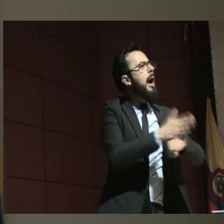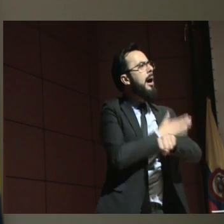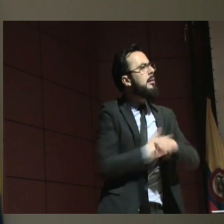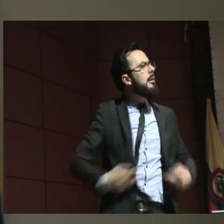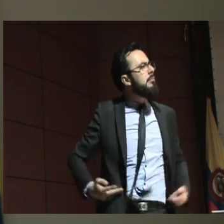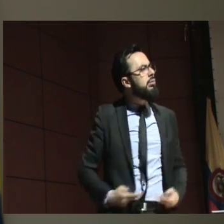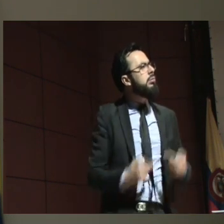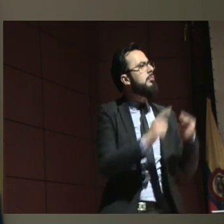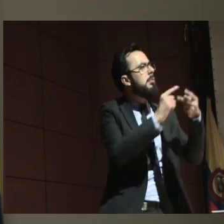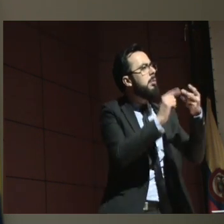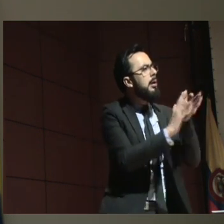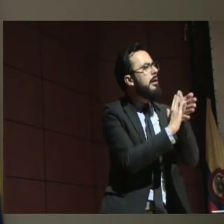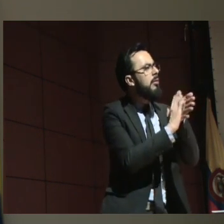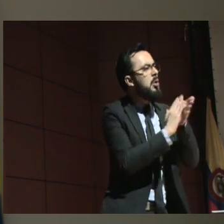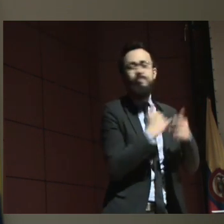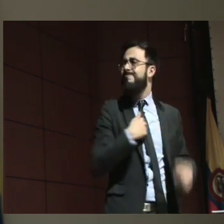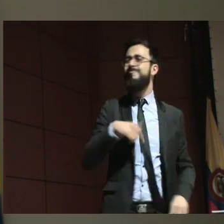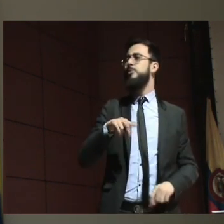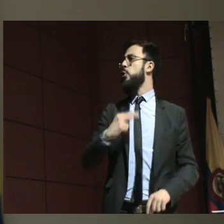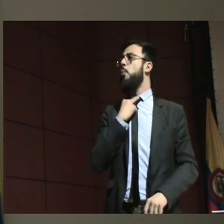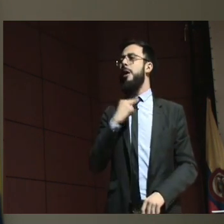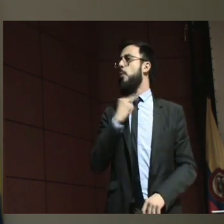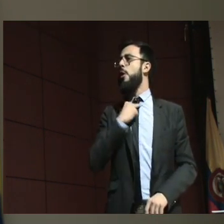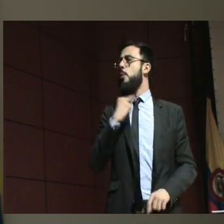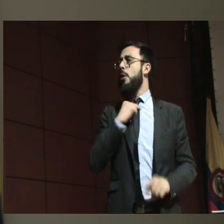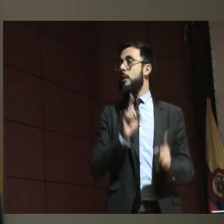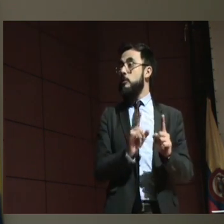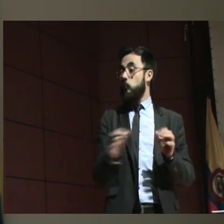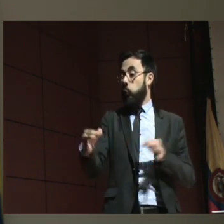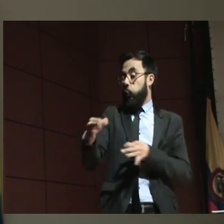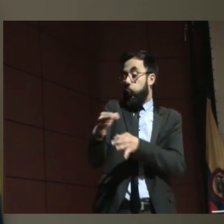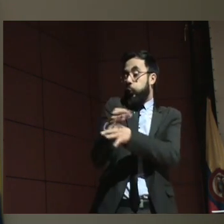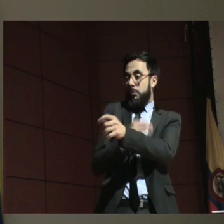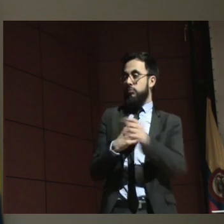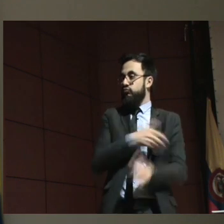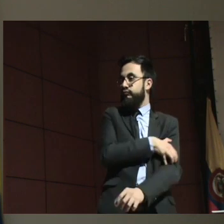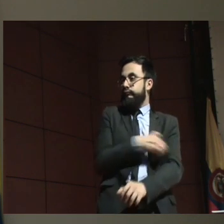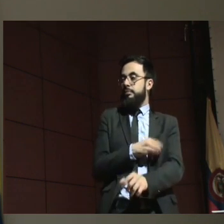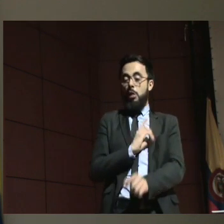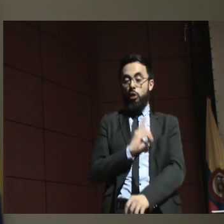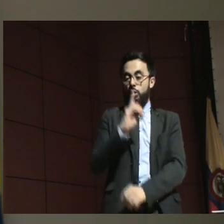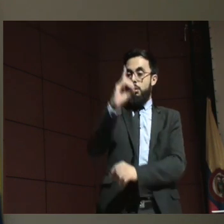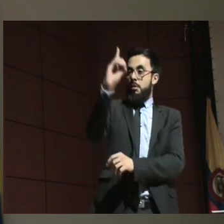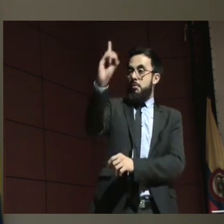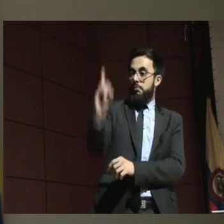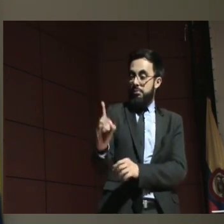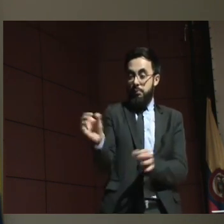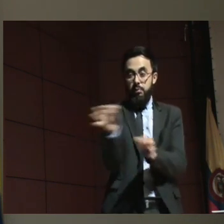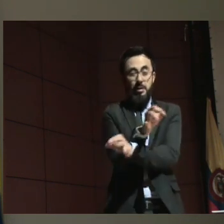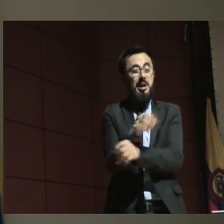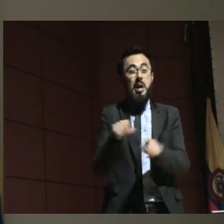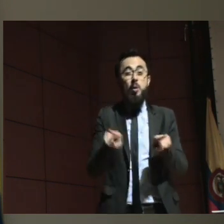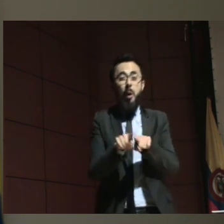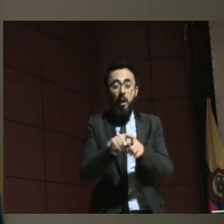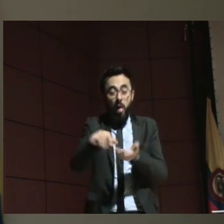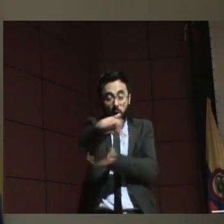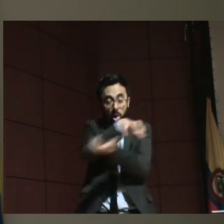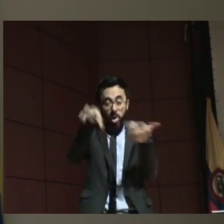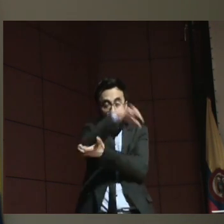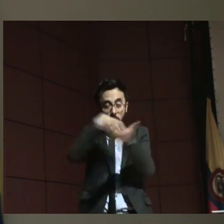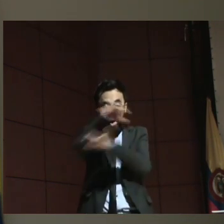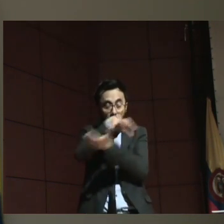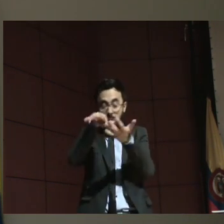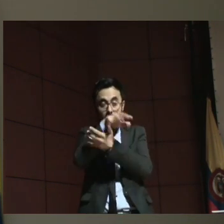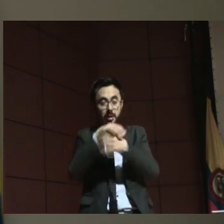los apoyos para que lo haga. Esto es un salpicón de la capacidad jurídica, que mezcla de